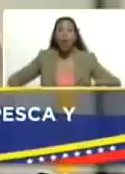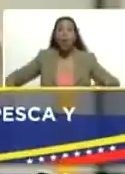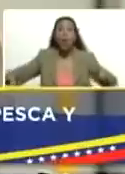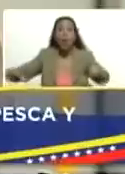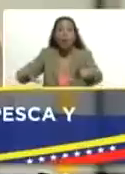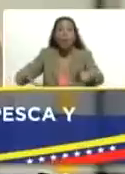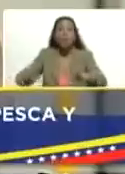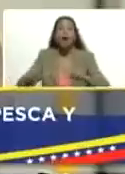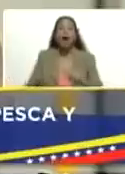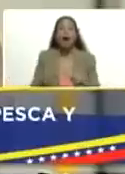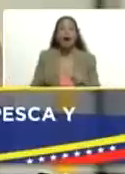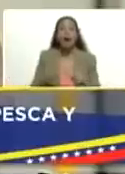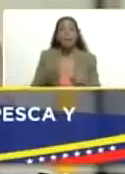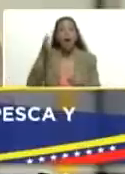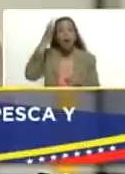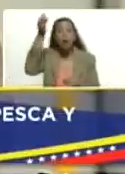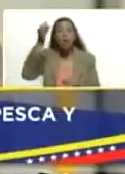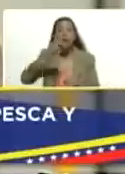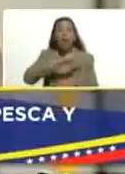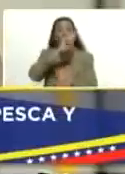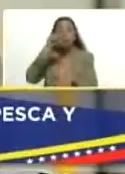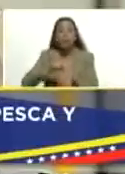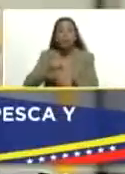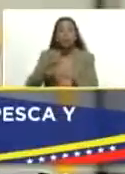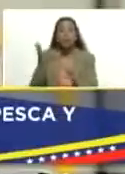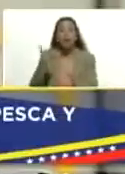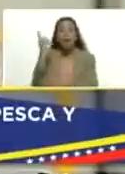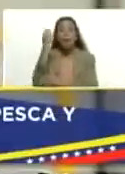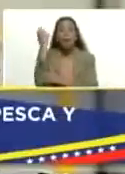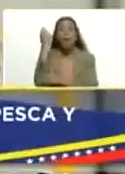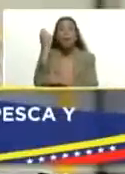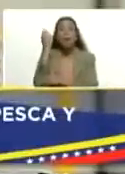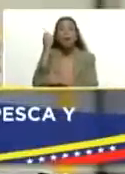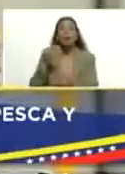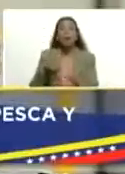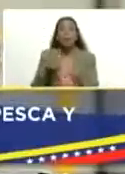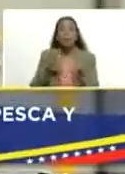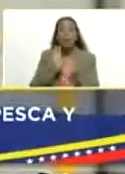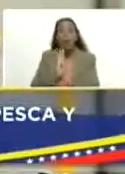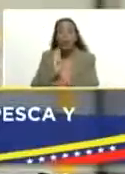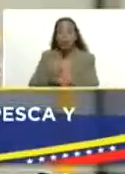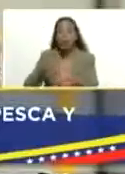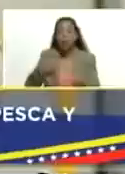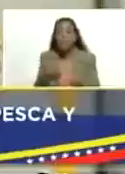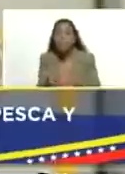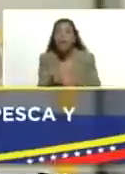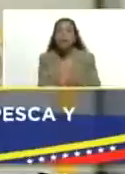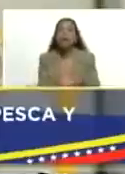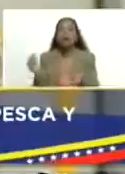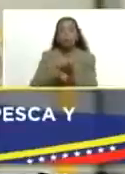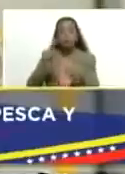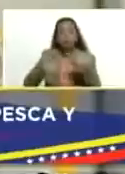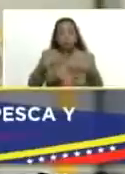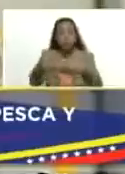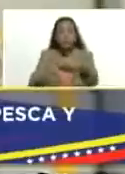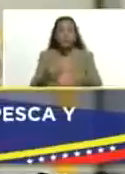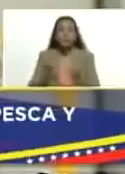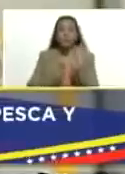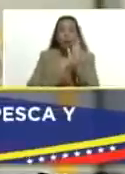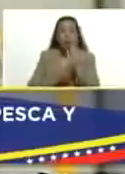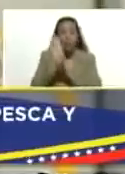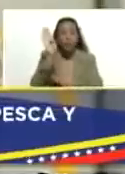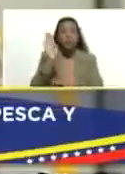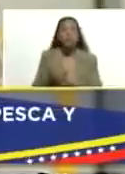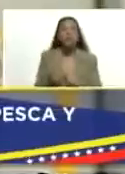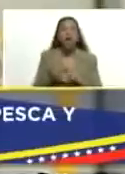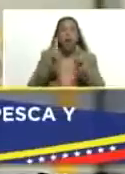COMPA, Consejo Nacional del Poder Popular de Pescadores y Acuicultores, para avanzar